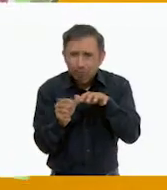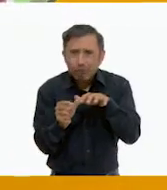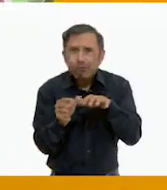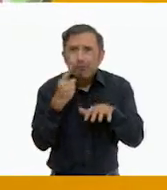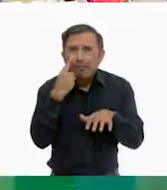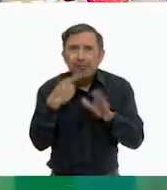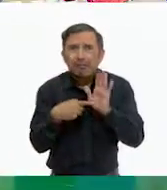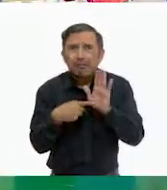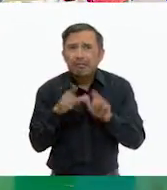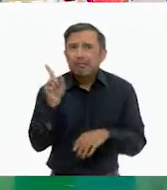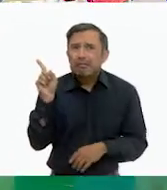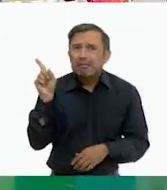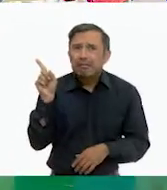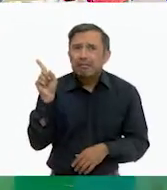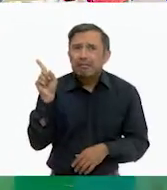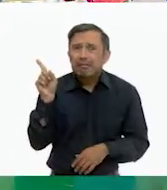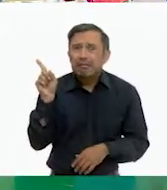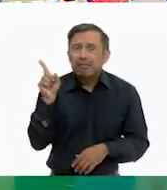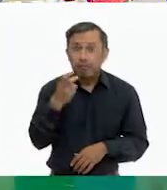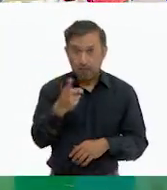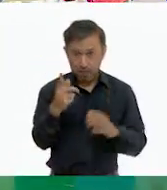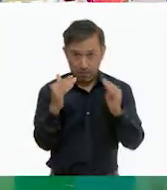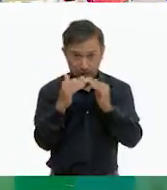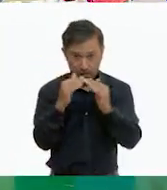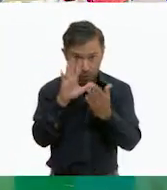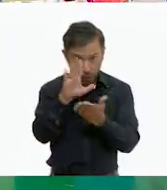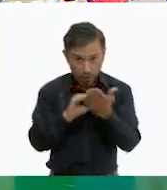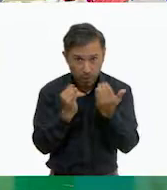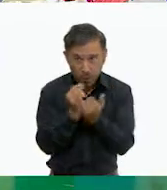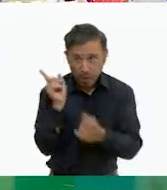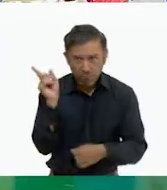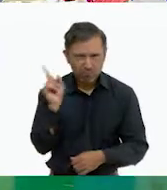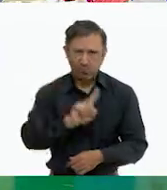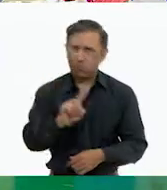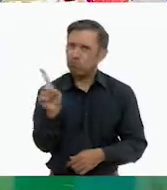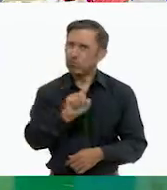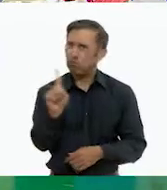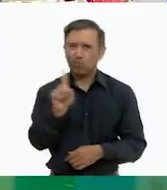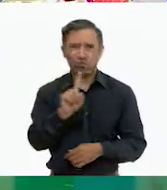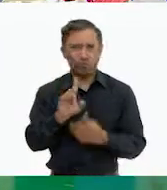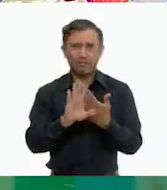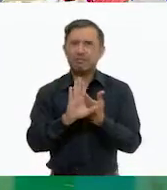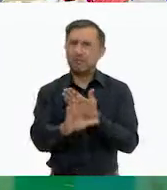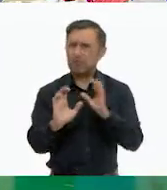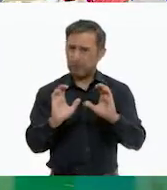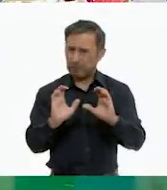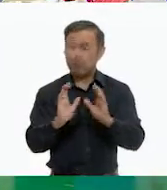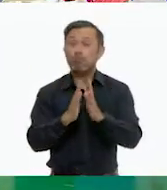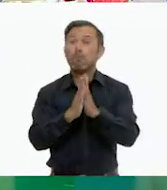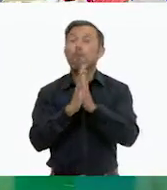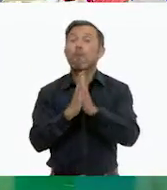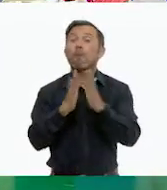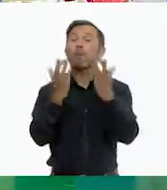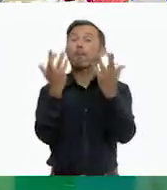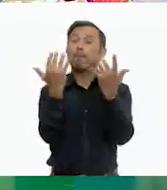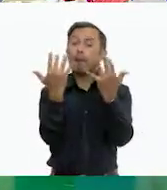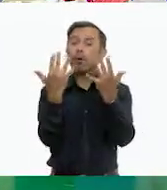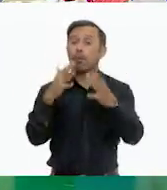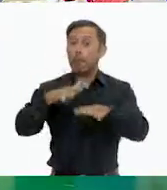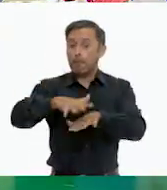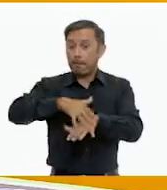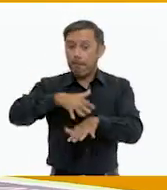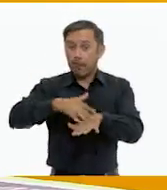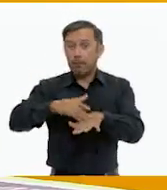debemos evitarlo en casa. Por eso es recomendable cuidar las uñas de manos y